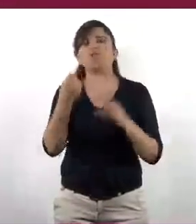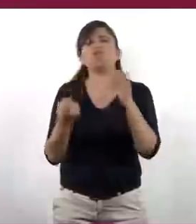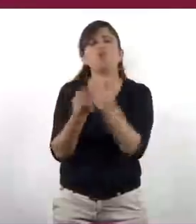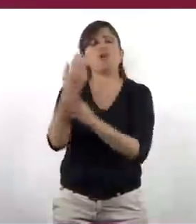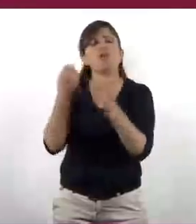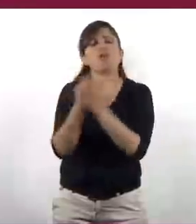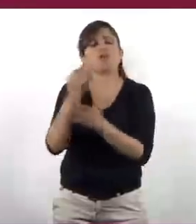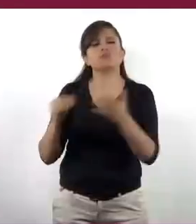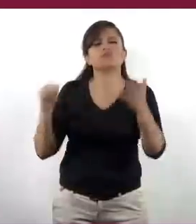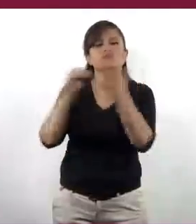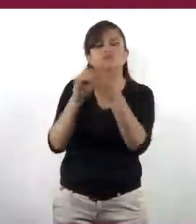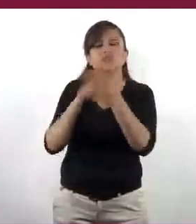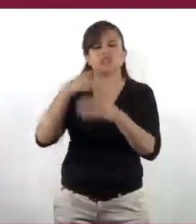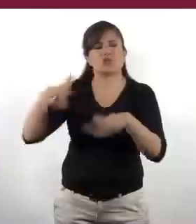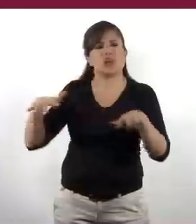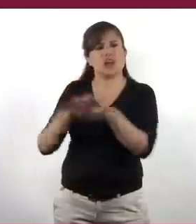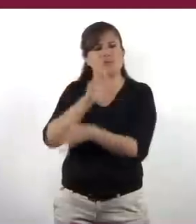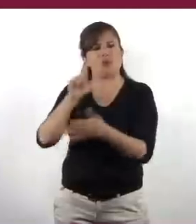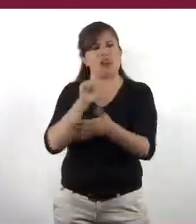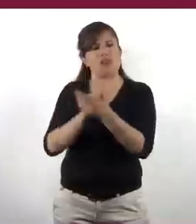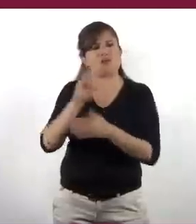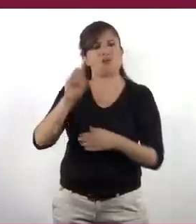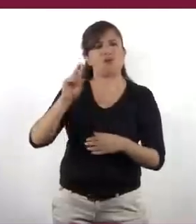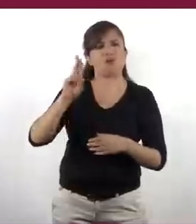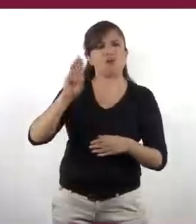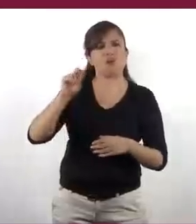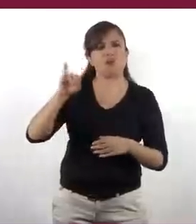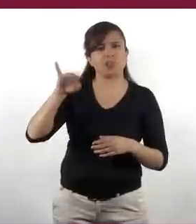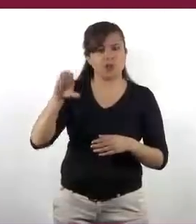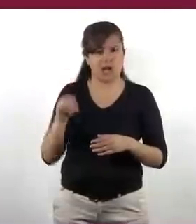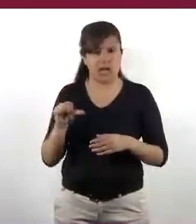impulsaron las reformas borbónicas.